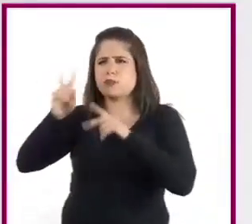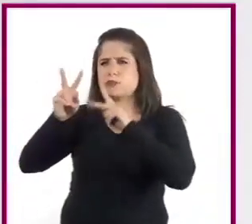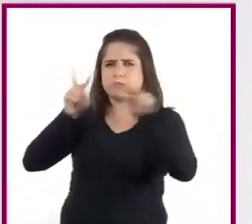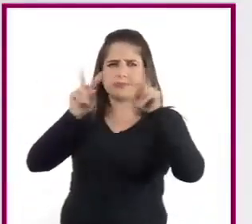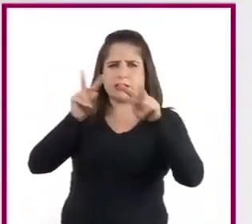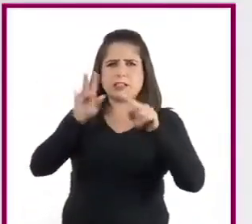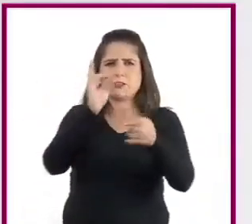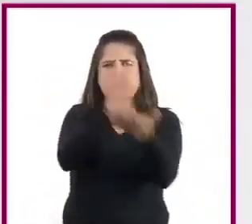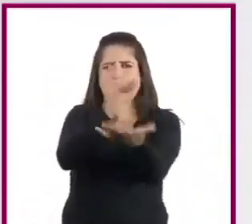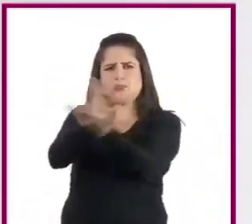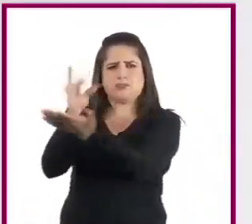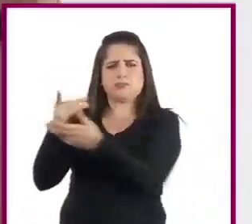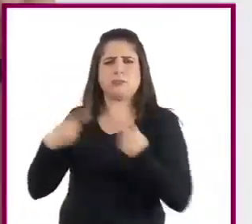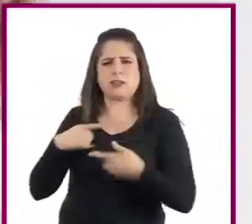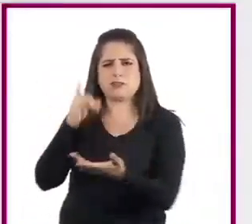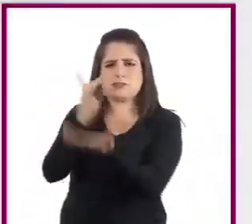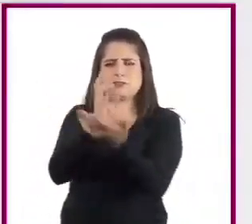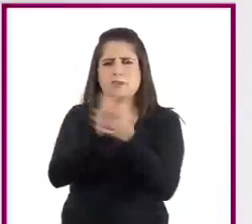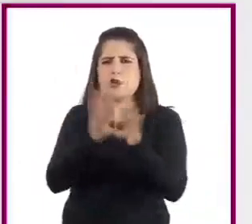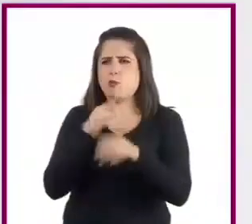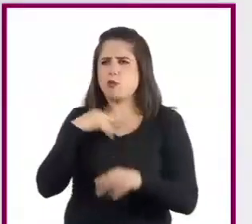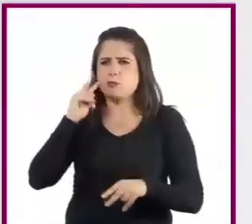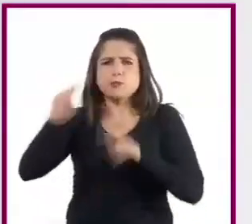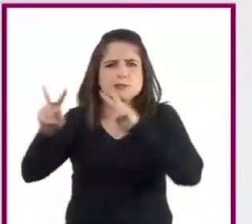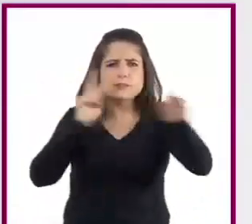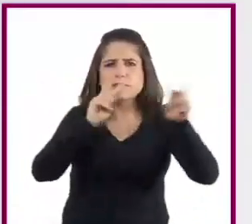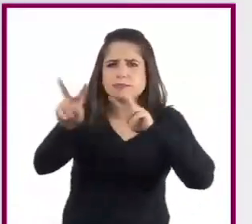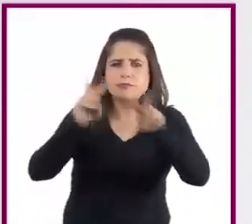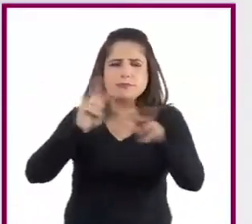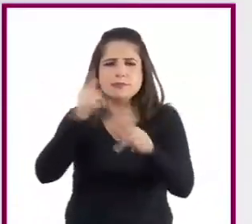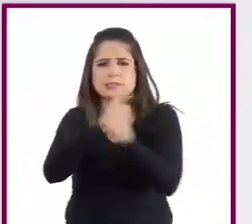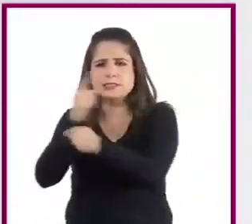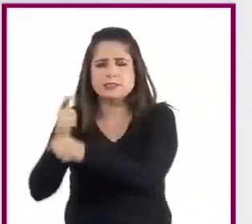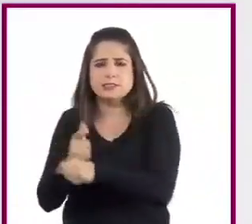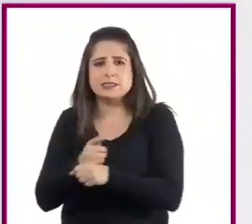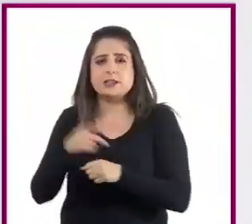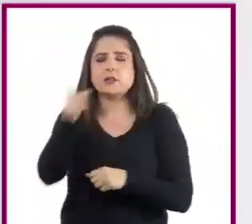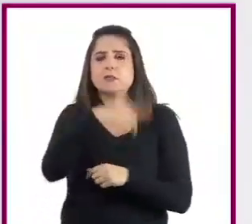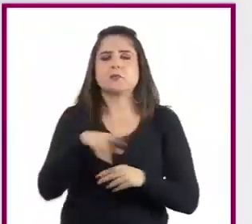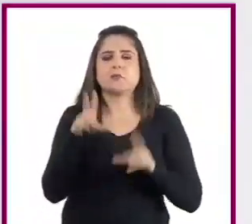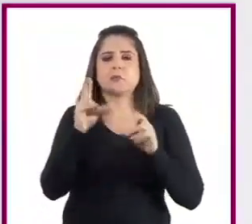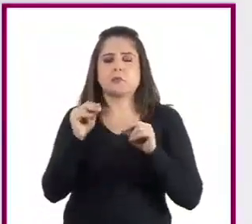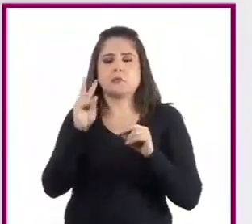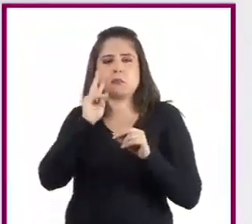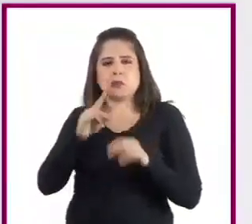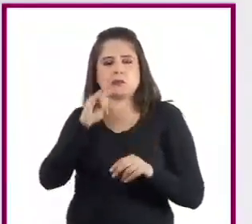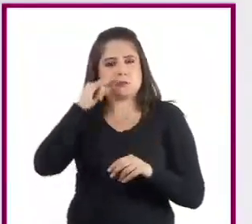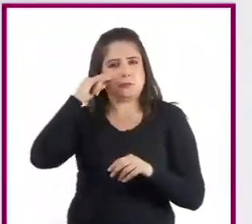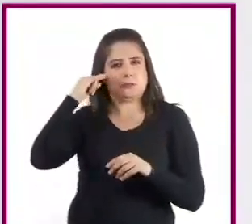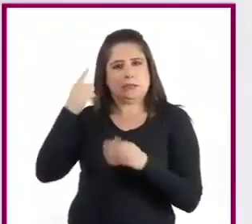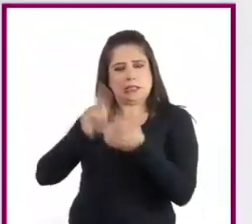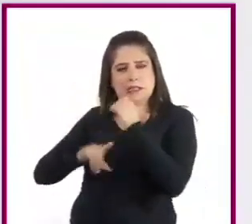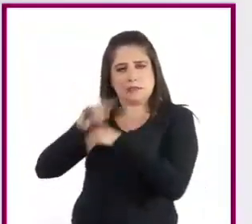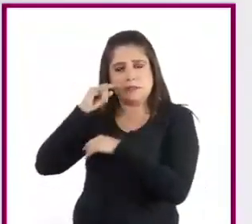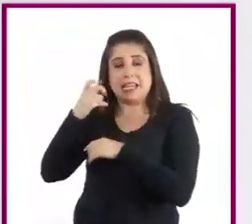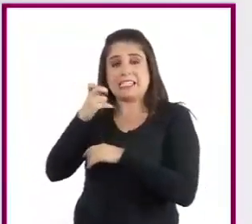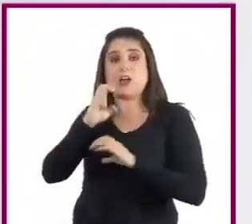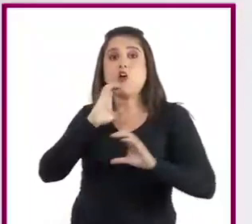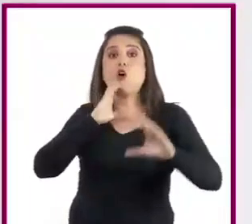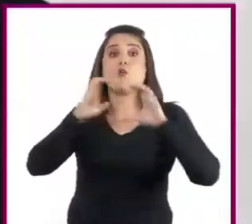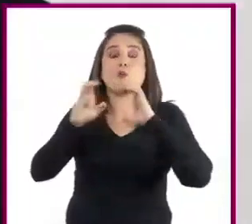alrededor, a modo de primeras impresiones. Y lo hace sin que nos demos cuenta. Forma parte de nuestra